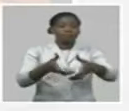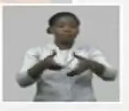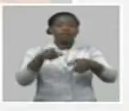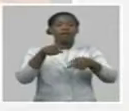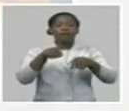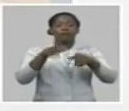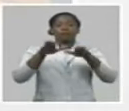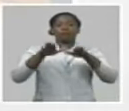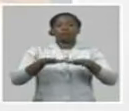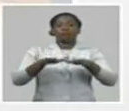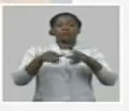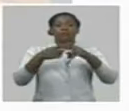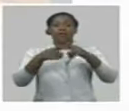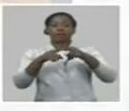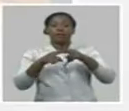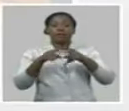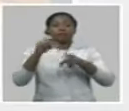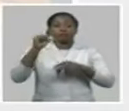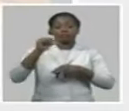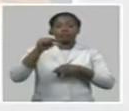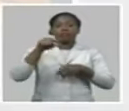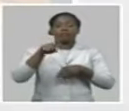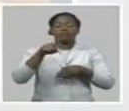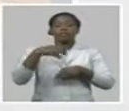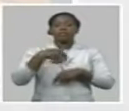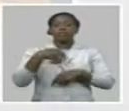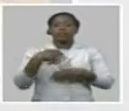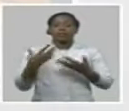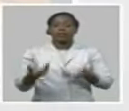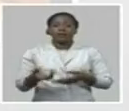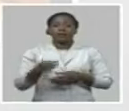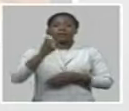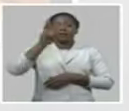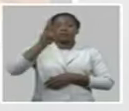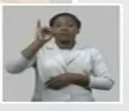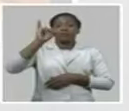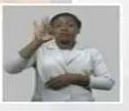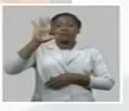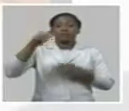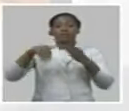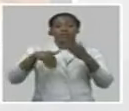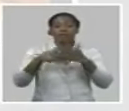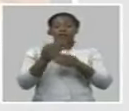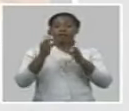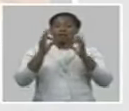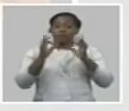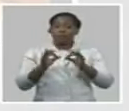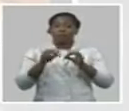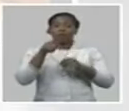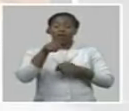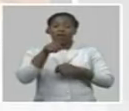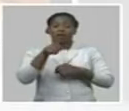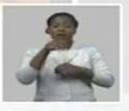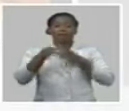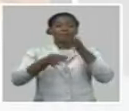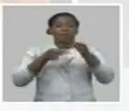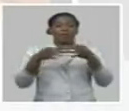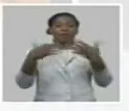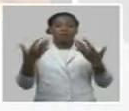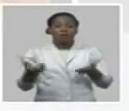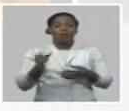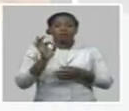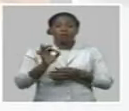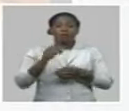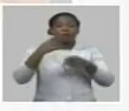favorable con 365 días de cobertura en cuenca sur 153 días en